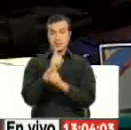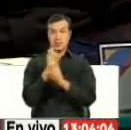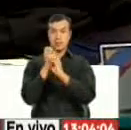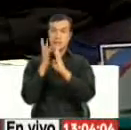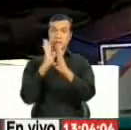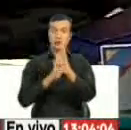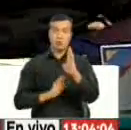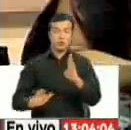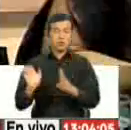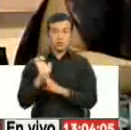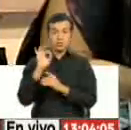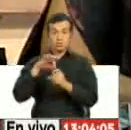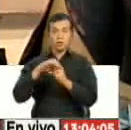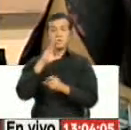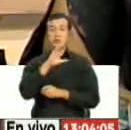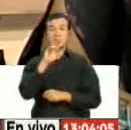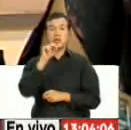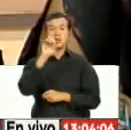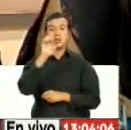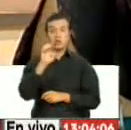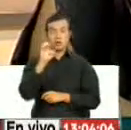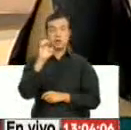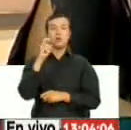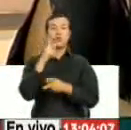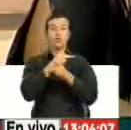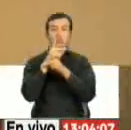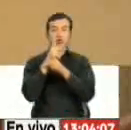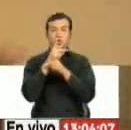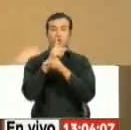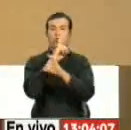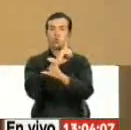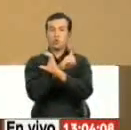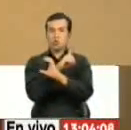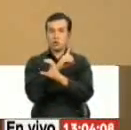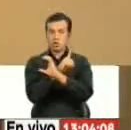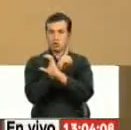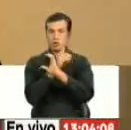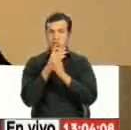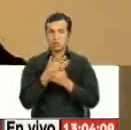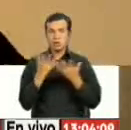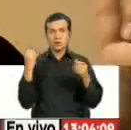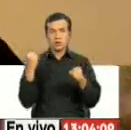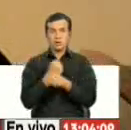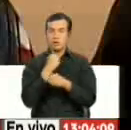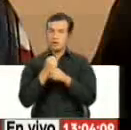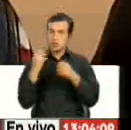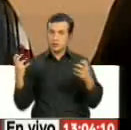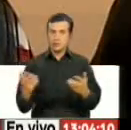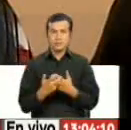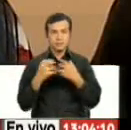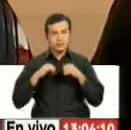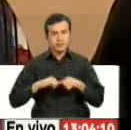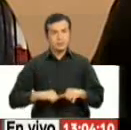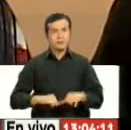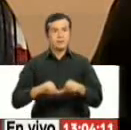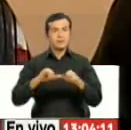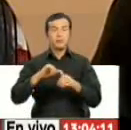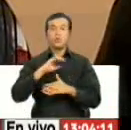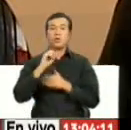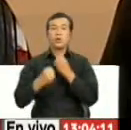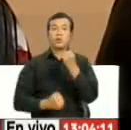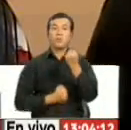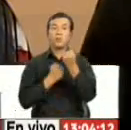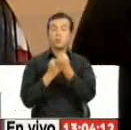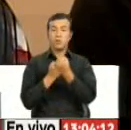hay en el país el consejo nacional electoral y el consejo para la igualdad de discapacidades trabajen en conjunto para brindar todas las facilidades